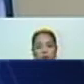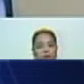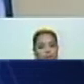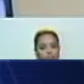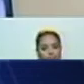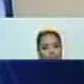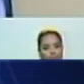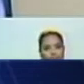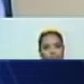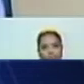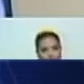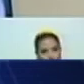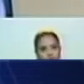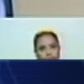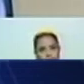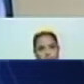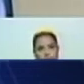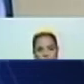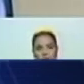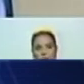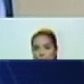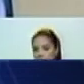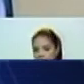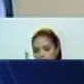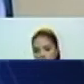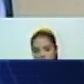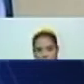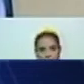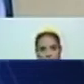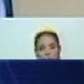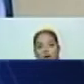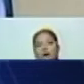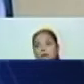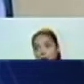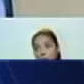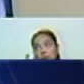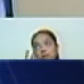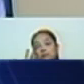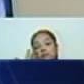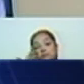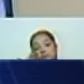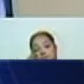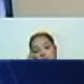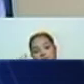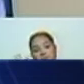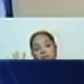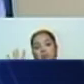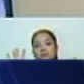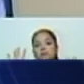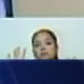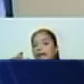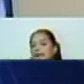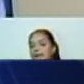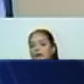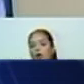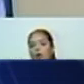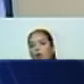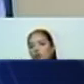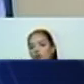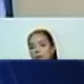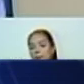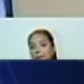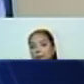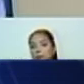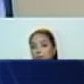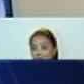premeditación y alevosía. Y se puede presumir que quien dirigía, en este